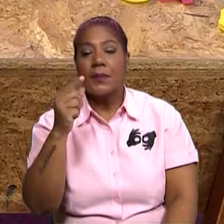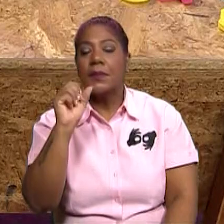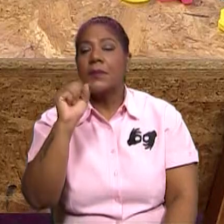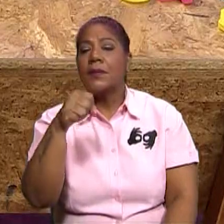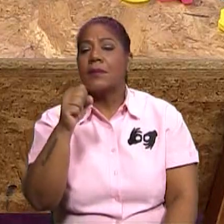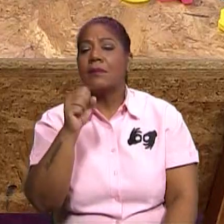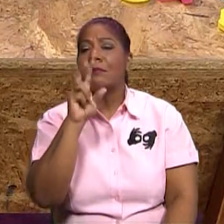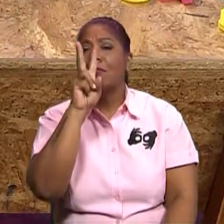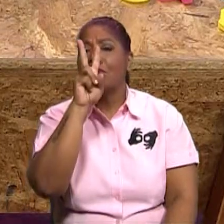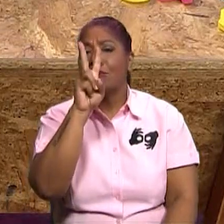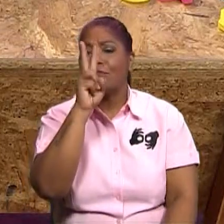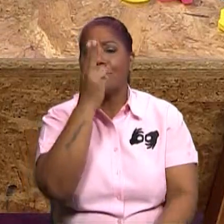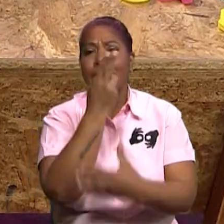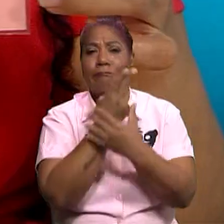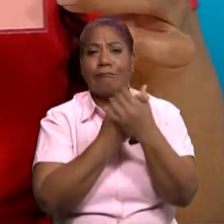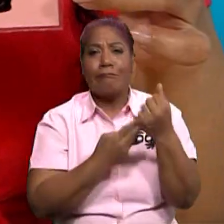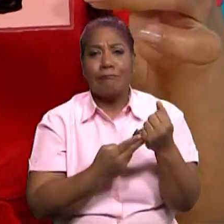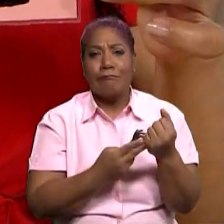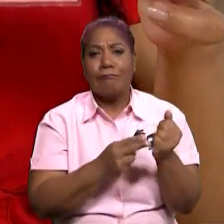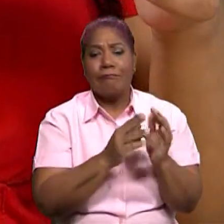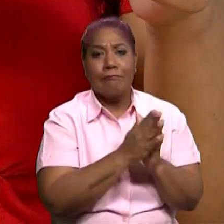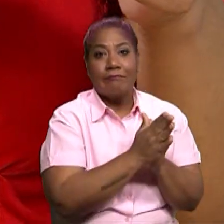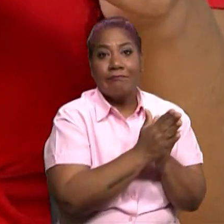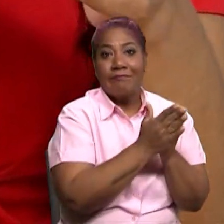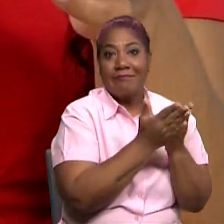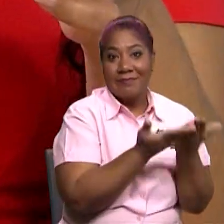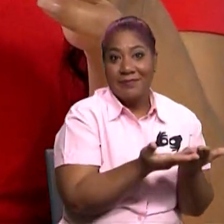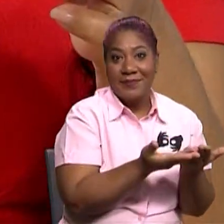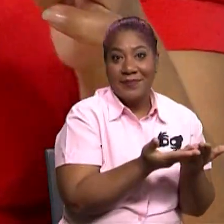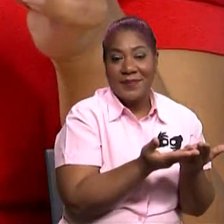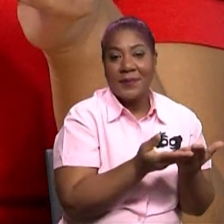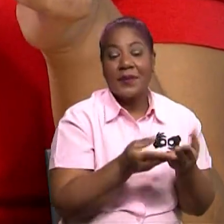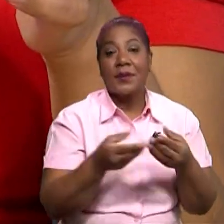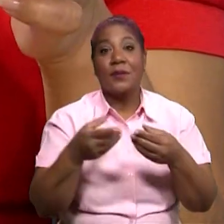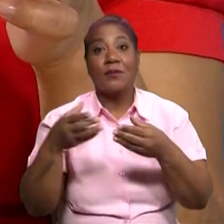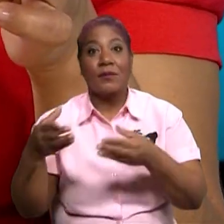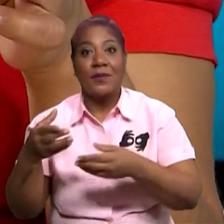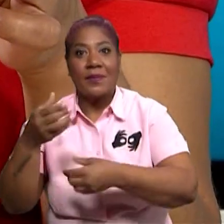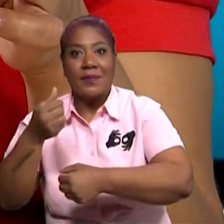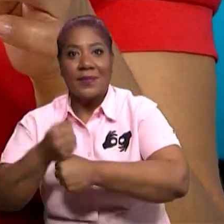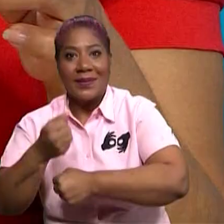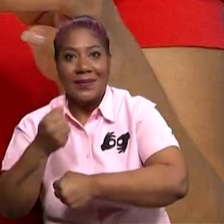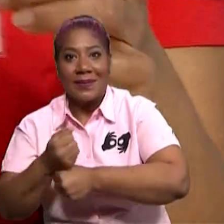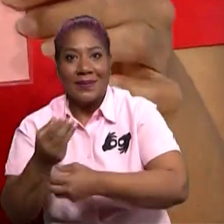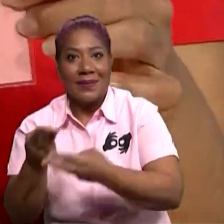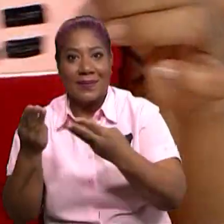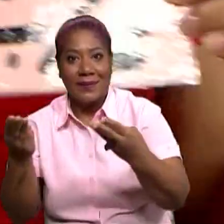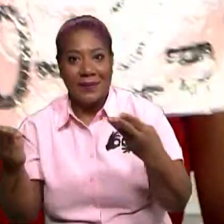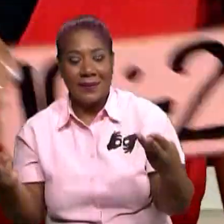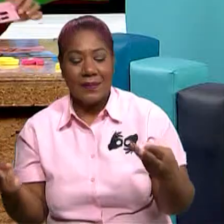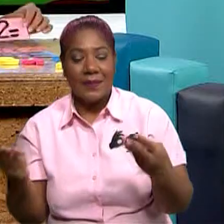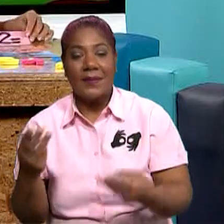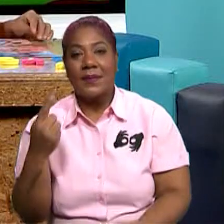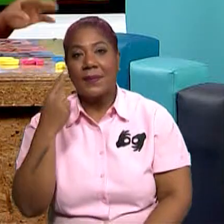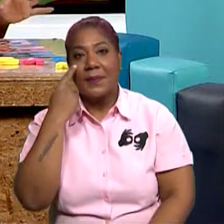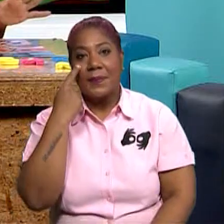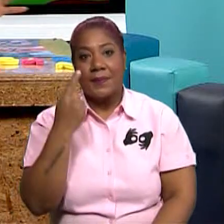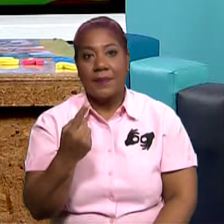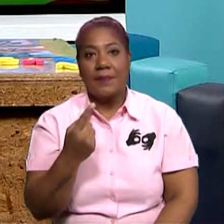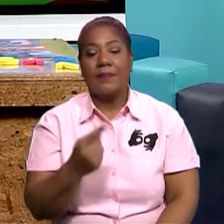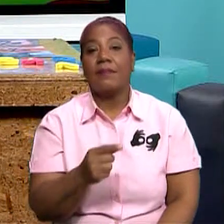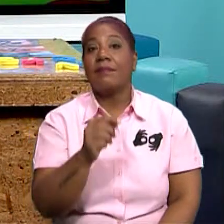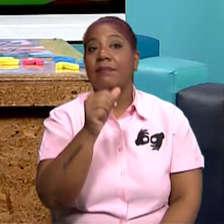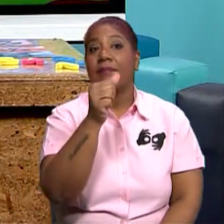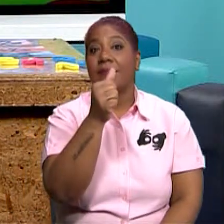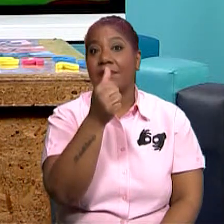tarjeta y esto lo pueda plasmar en su cuaderno. Ahora vamos a hacer esta operación de manera concreta.